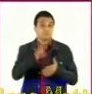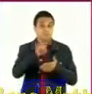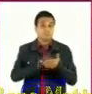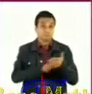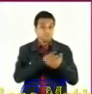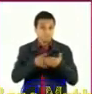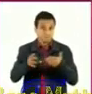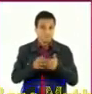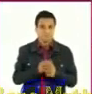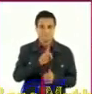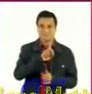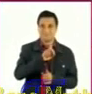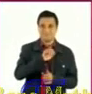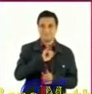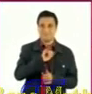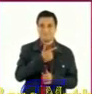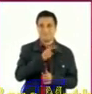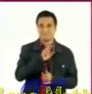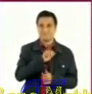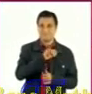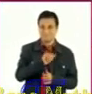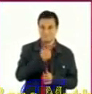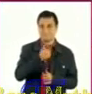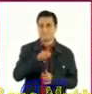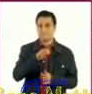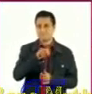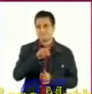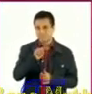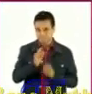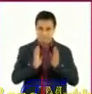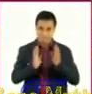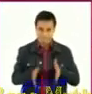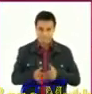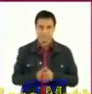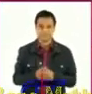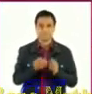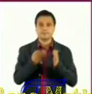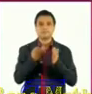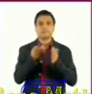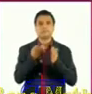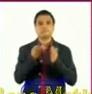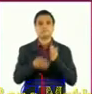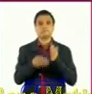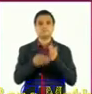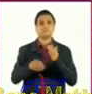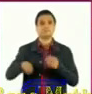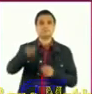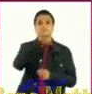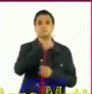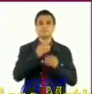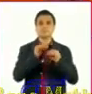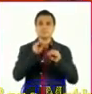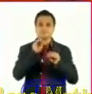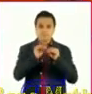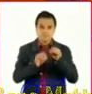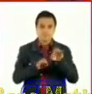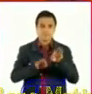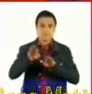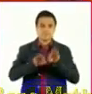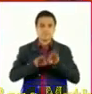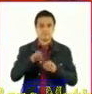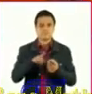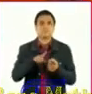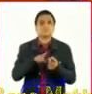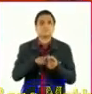también conocido como cronograma. Nada más nos falta definir dónde realizaremos todo el proceso técnico. Lo